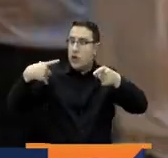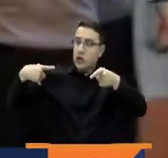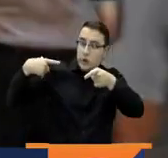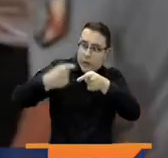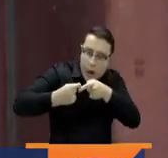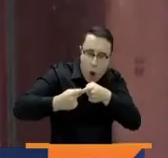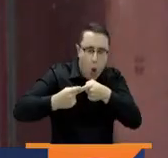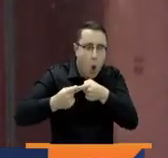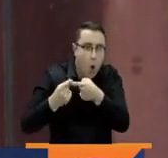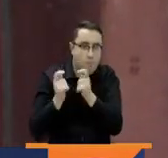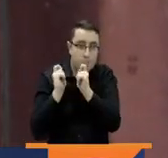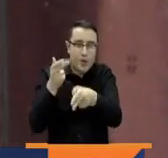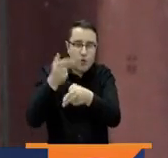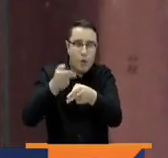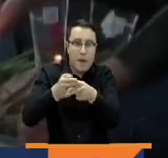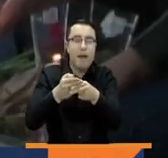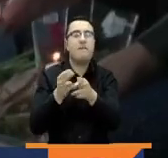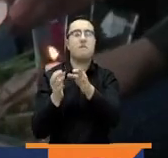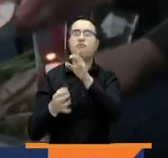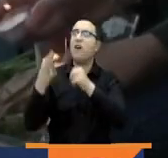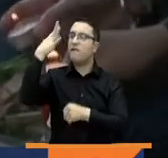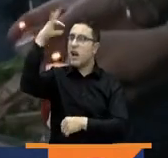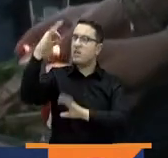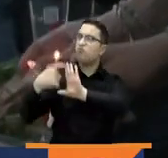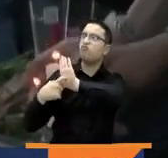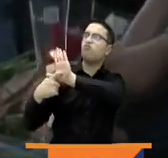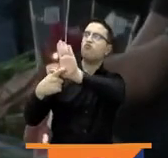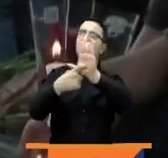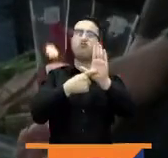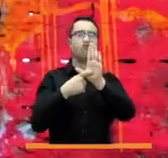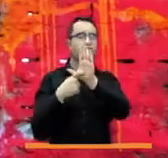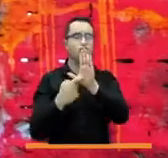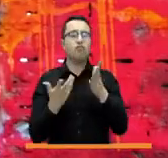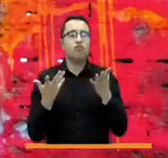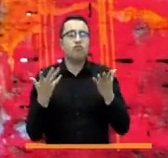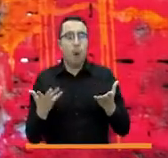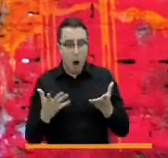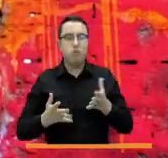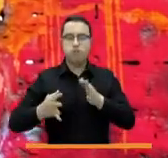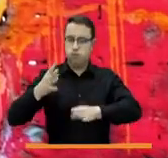intenta sentar un precedente ante estos crímenes de odio.